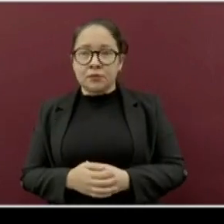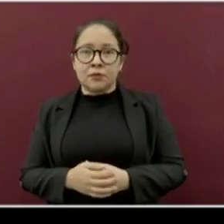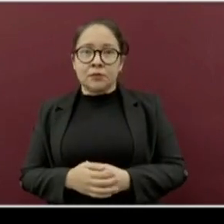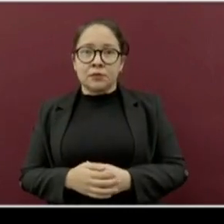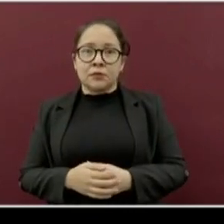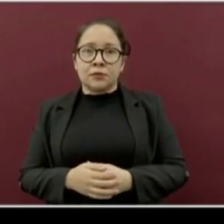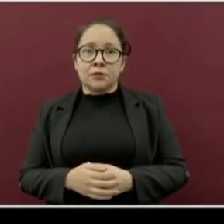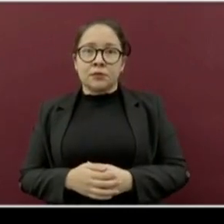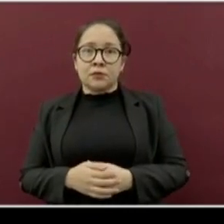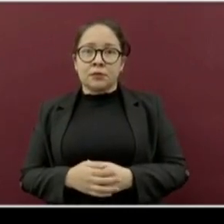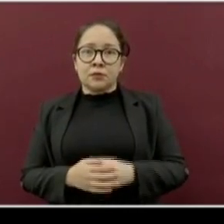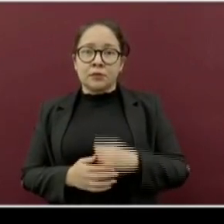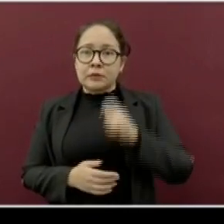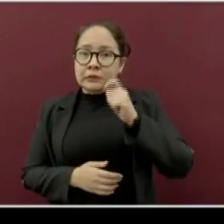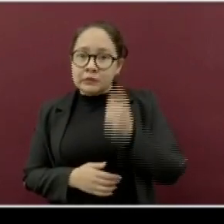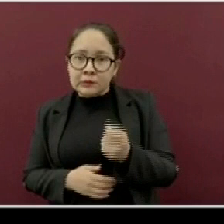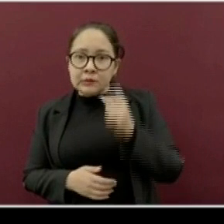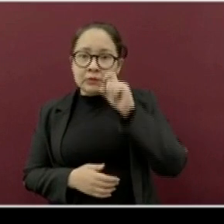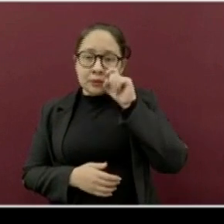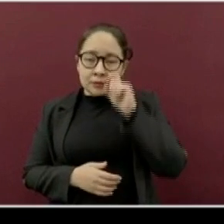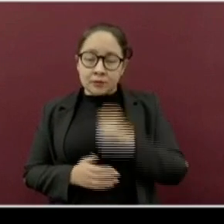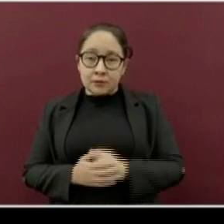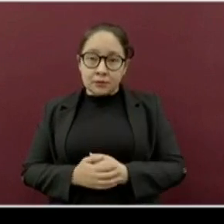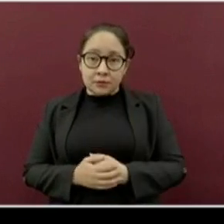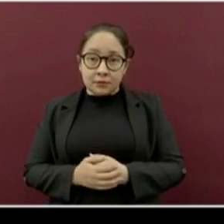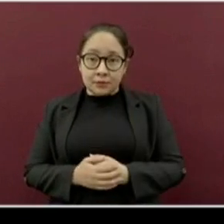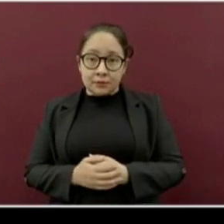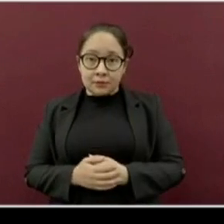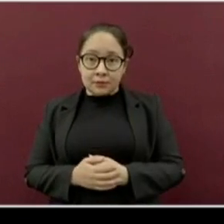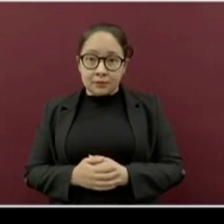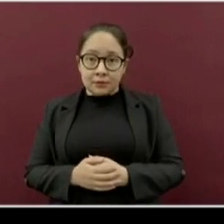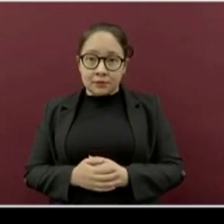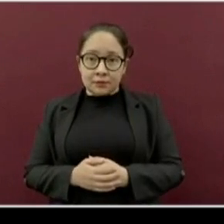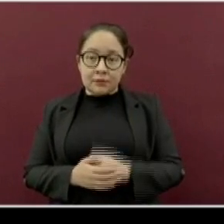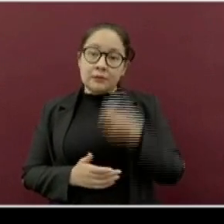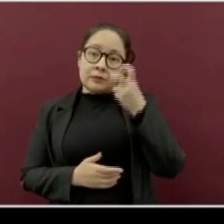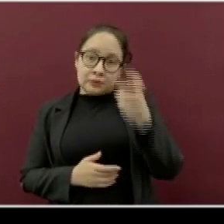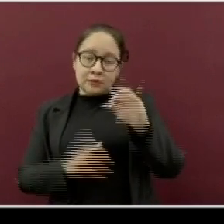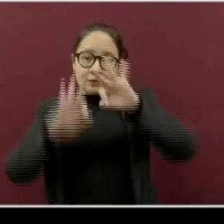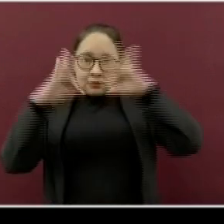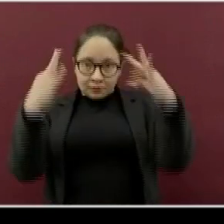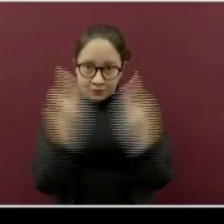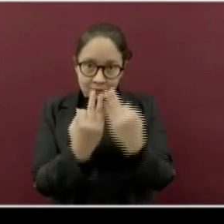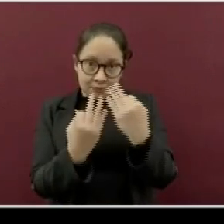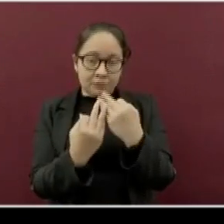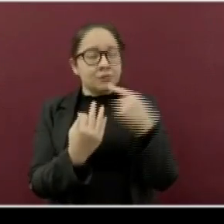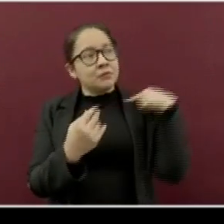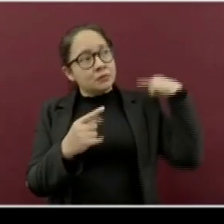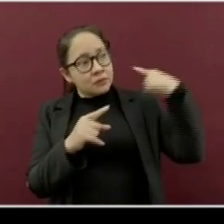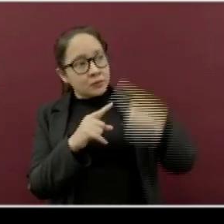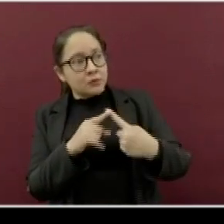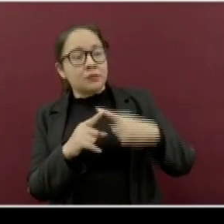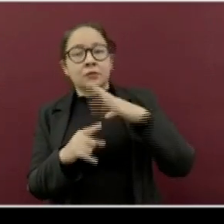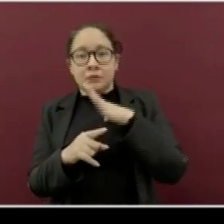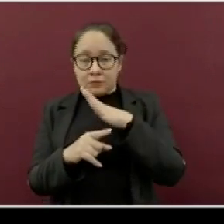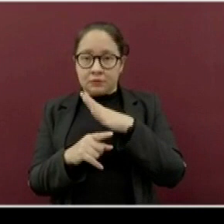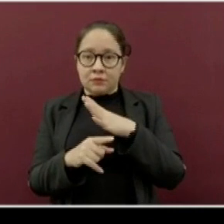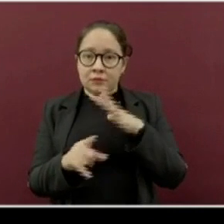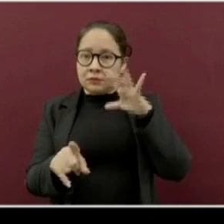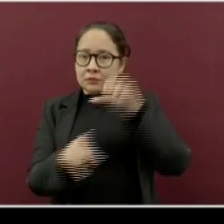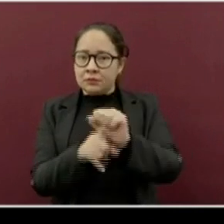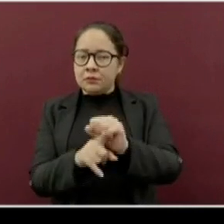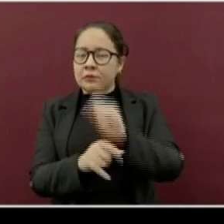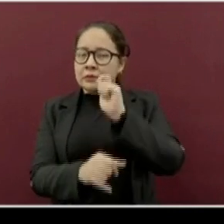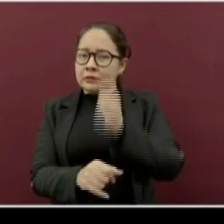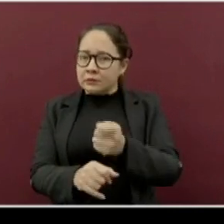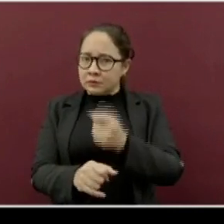es justamente a través de esto como se ha logrado, fíjense ustedes, la detección